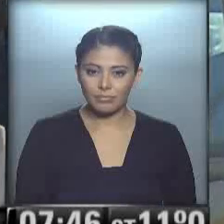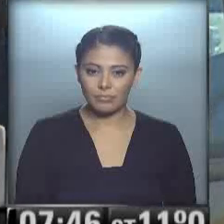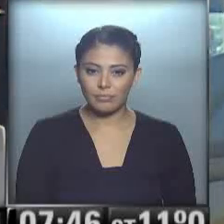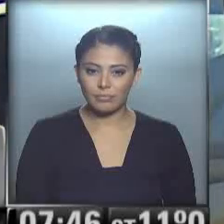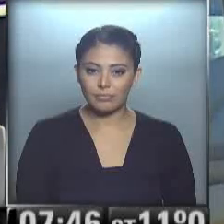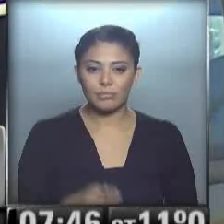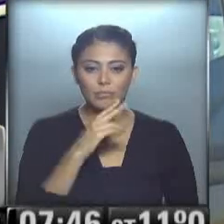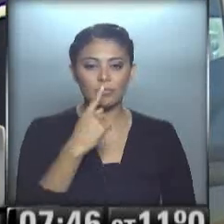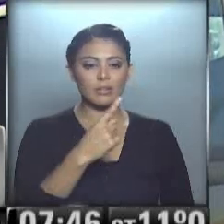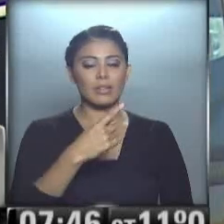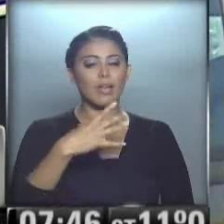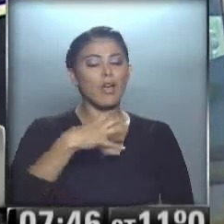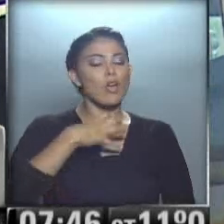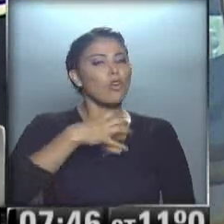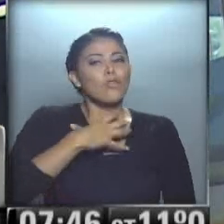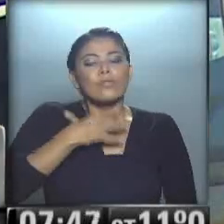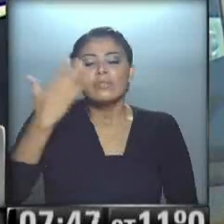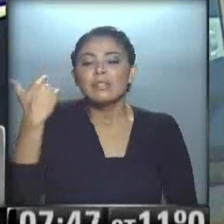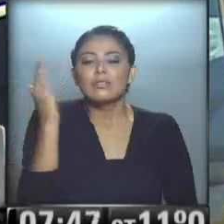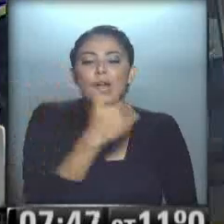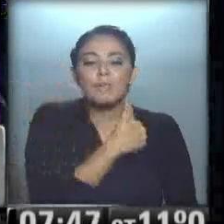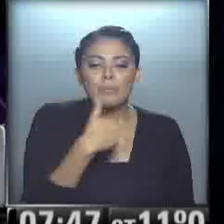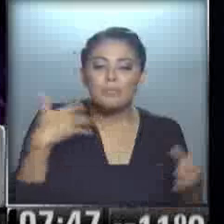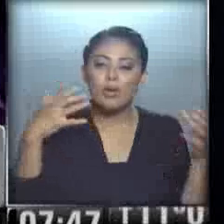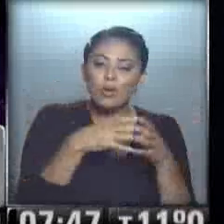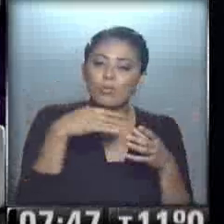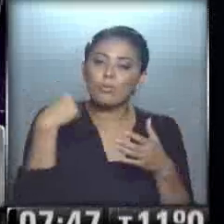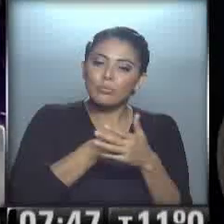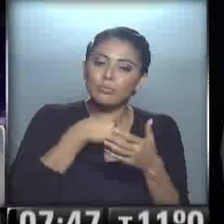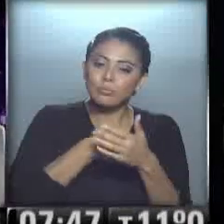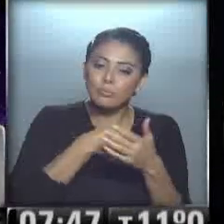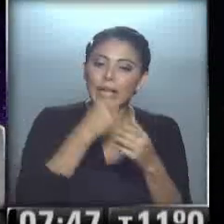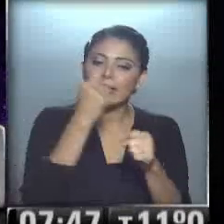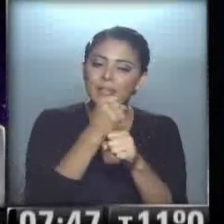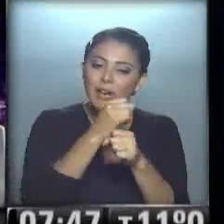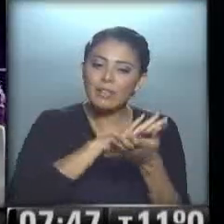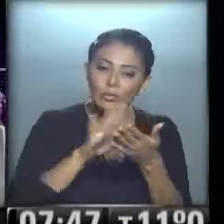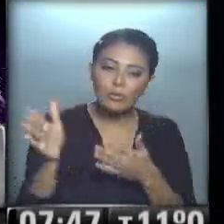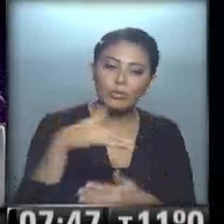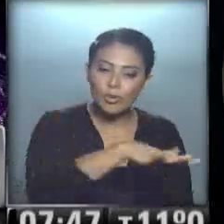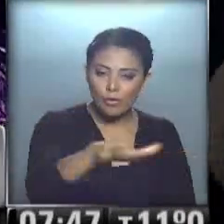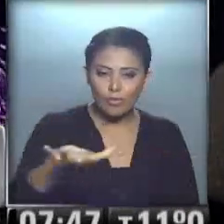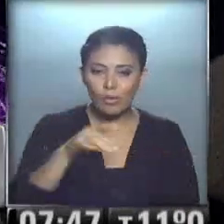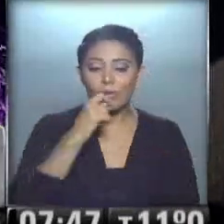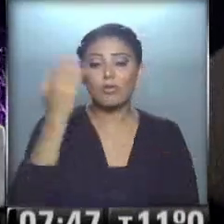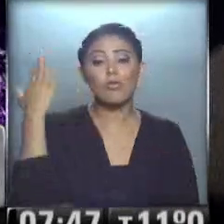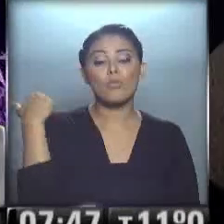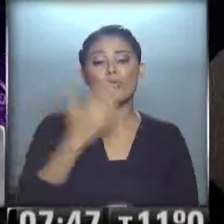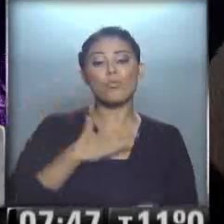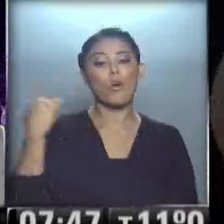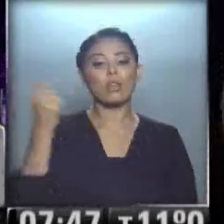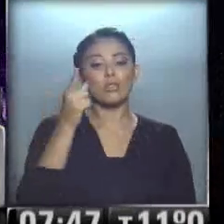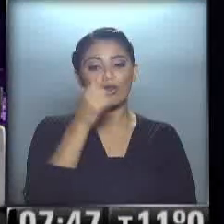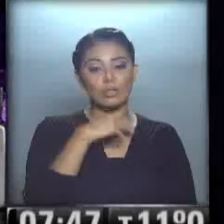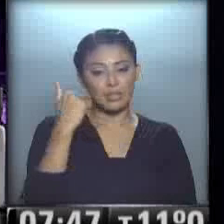ilusión, una esperanza que tenía de que las madres pudiéramos retomar el trabajo en los barrios y hacer un poco lo que querían nuestros hijos. Digo un poco porque lo que querían